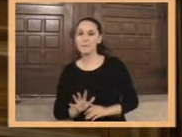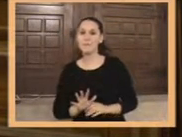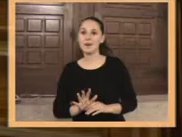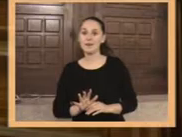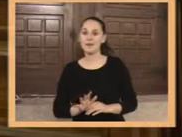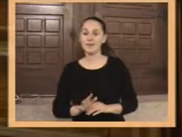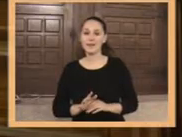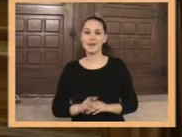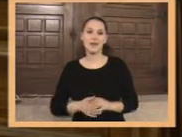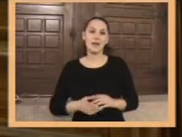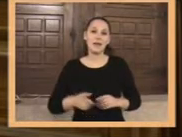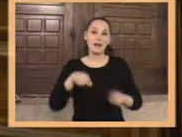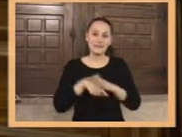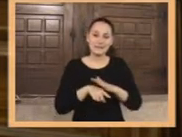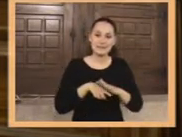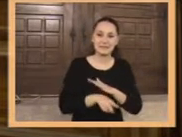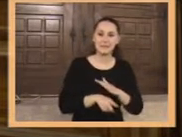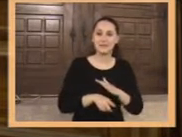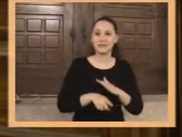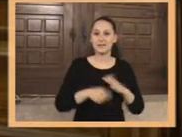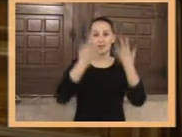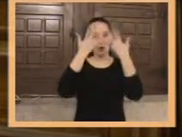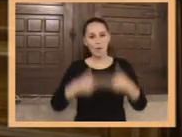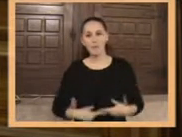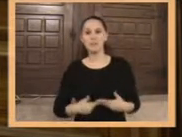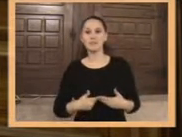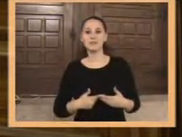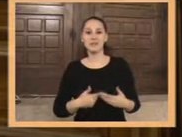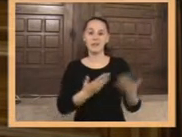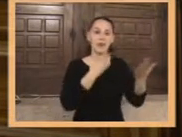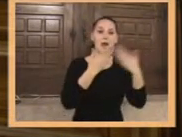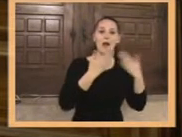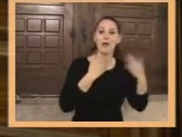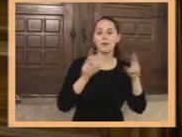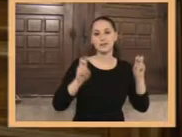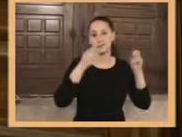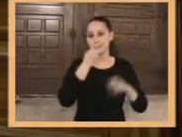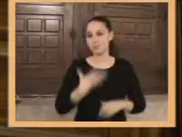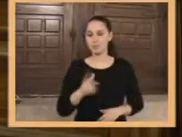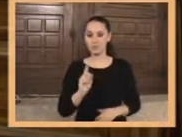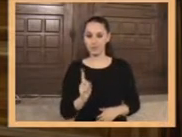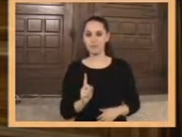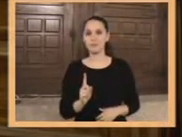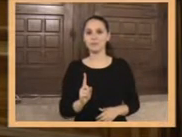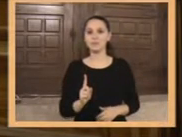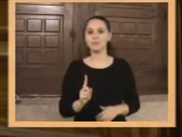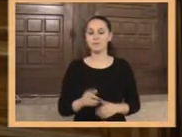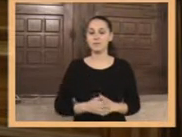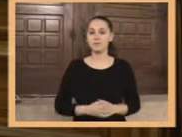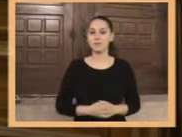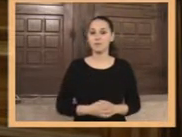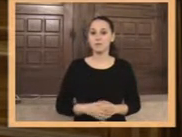Por lo tanto, muchas veces los compromisos que tienen otras administraciones con este ayuntamiento pues quedan en aguas de borraja. Como